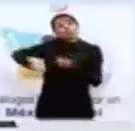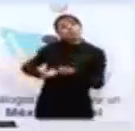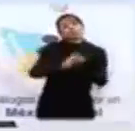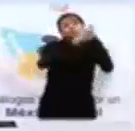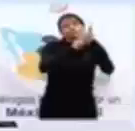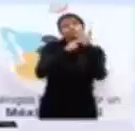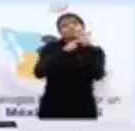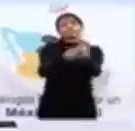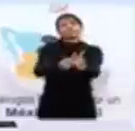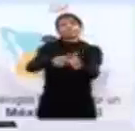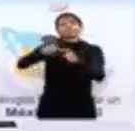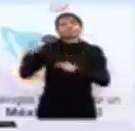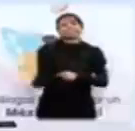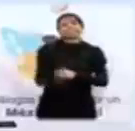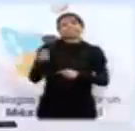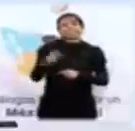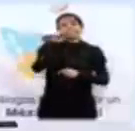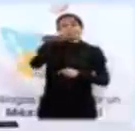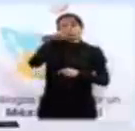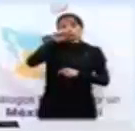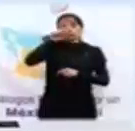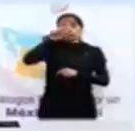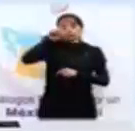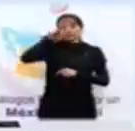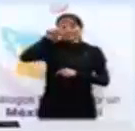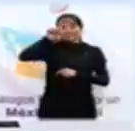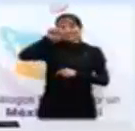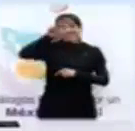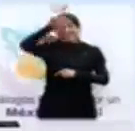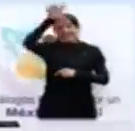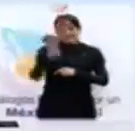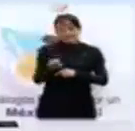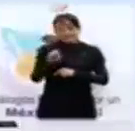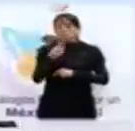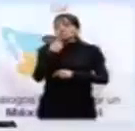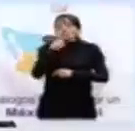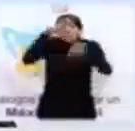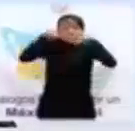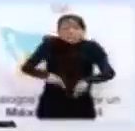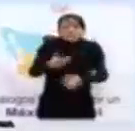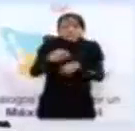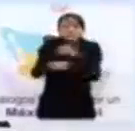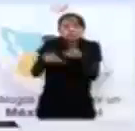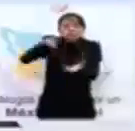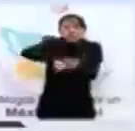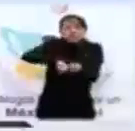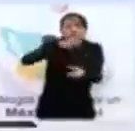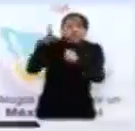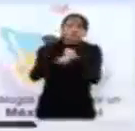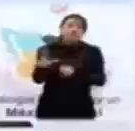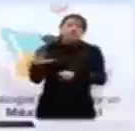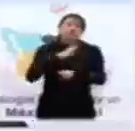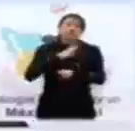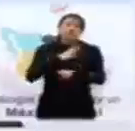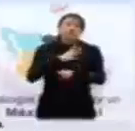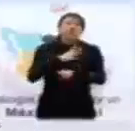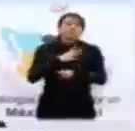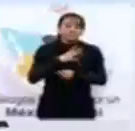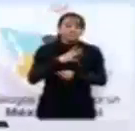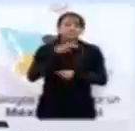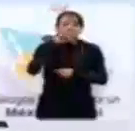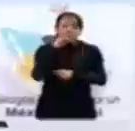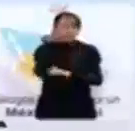Rural Sustentable no es cosa menor porque además tiene un historial de consenso nacional, con una serie de historias, con un acuerdo nacional por el campo,